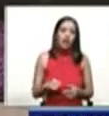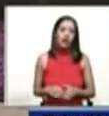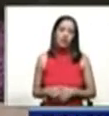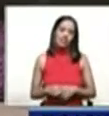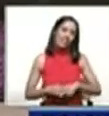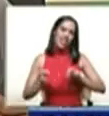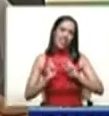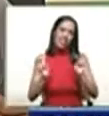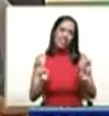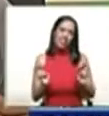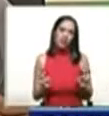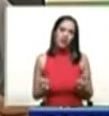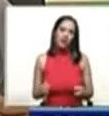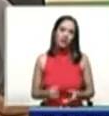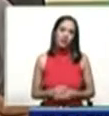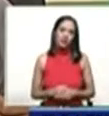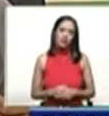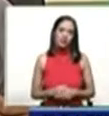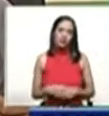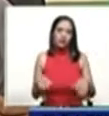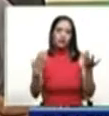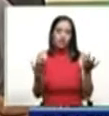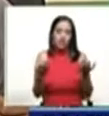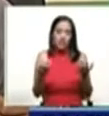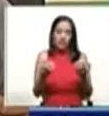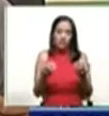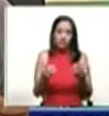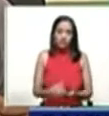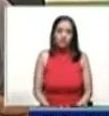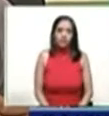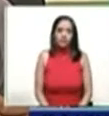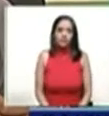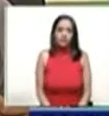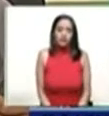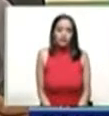de García Plaza. García Plaza. ¿No? Ese